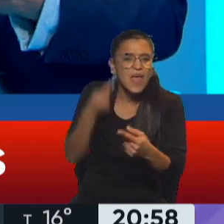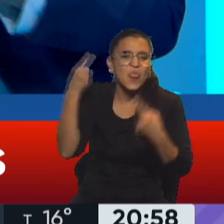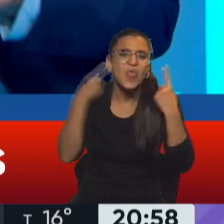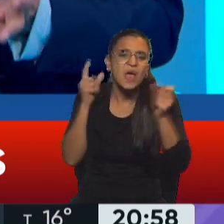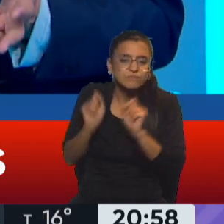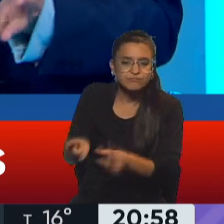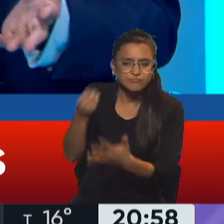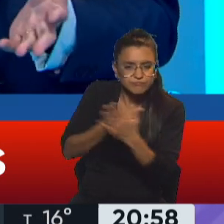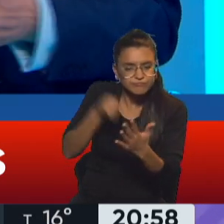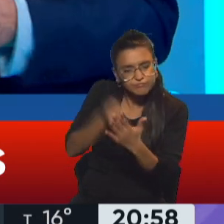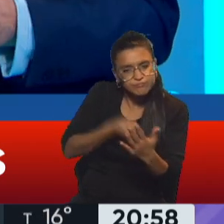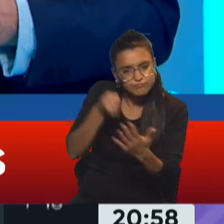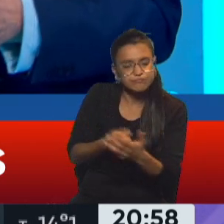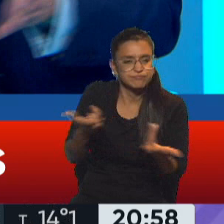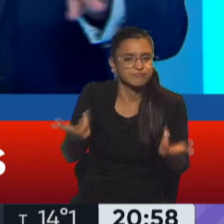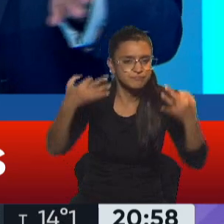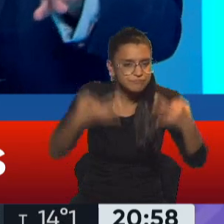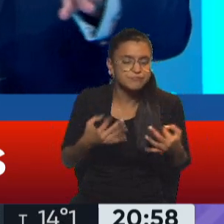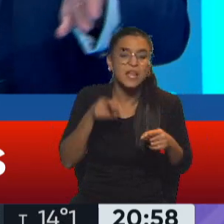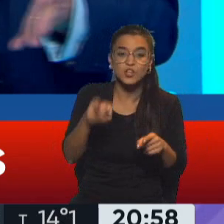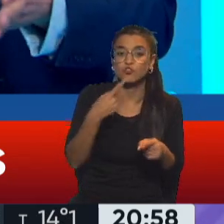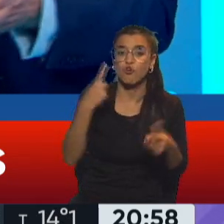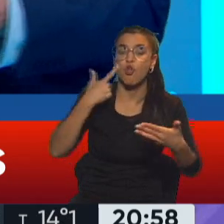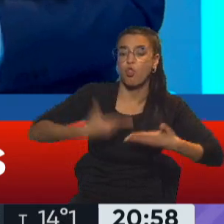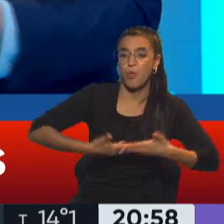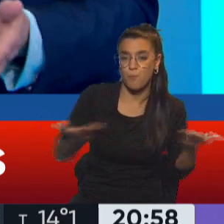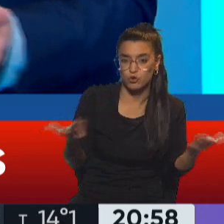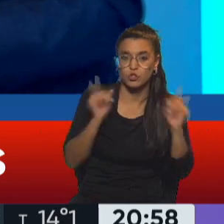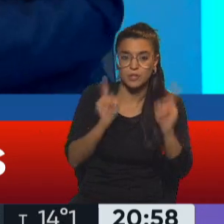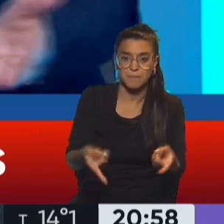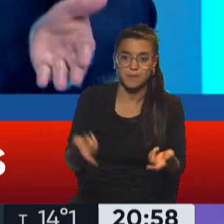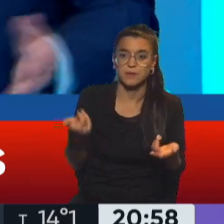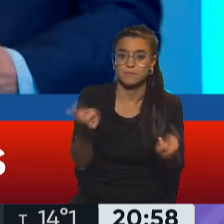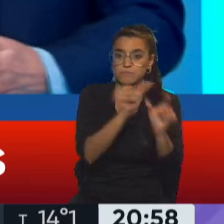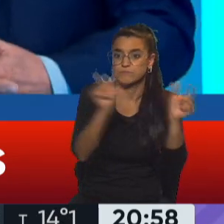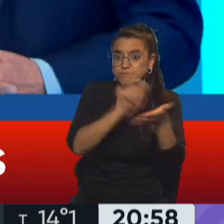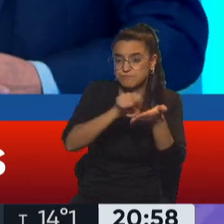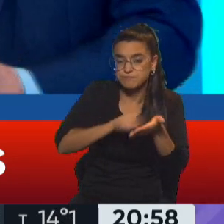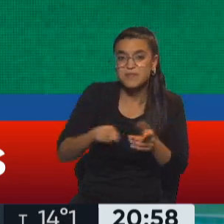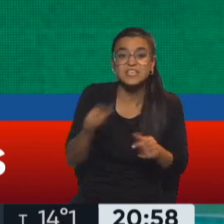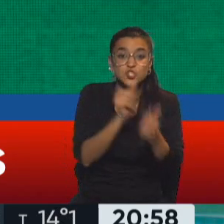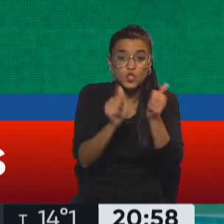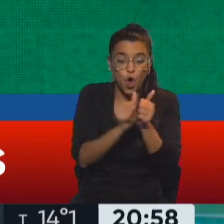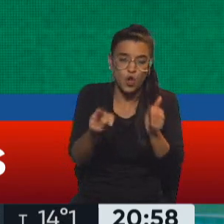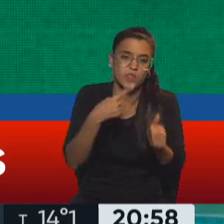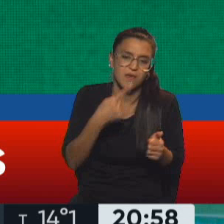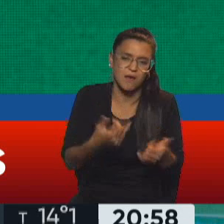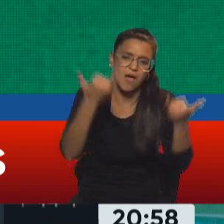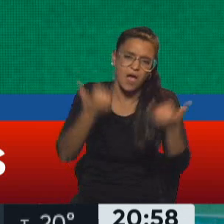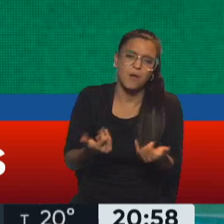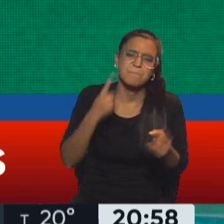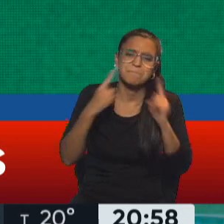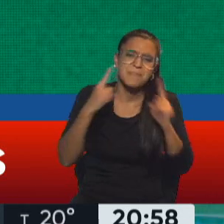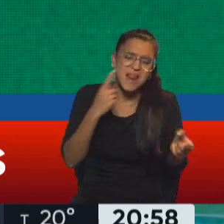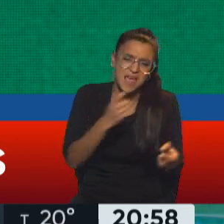el sentido más profundo de la palabra. Y esto lo ha demostrado incluso en su obra novelística. Bueno, en la historia debe haber muchos miles